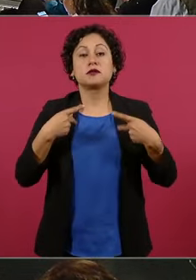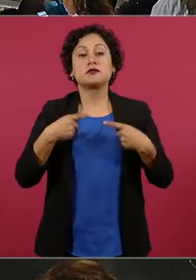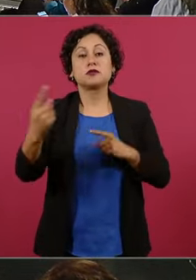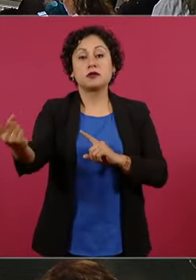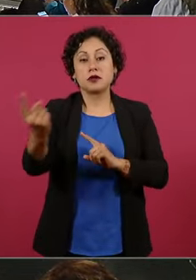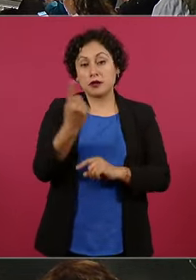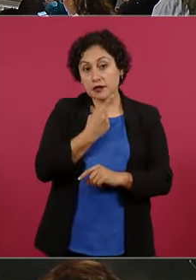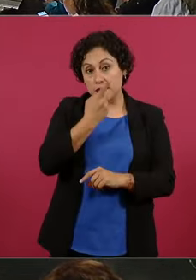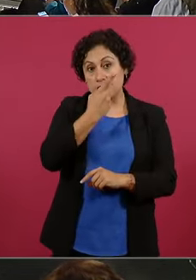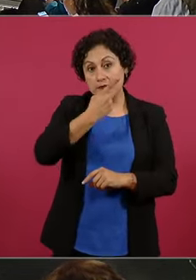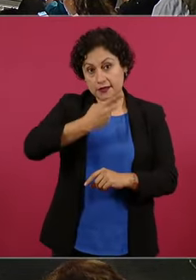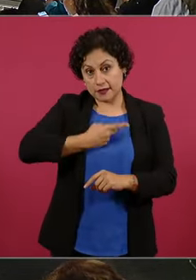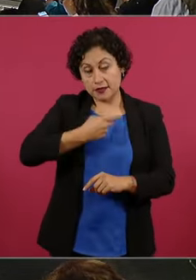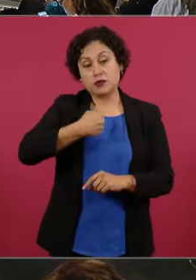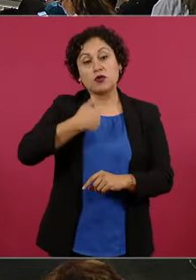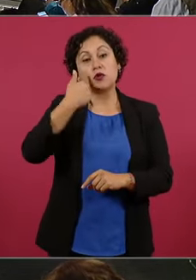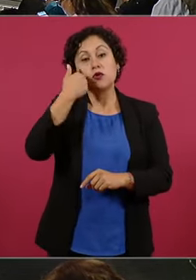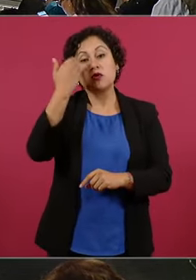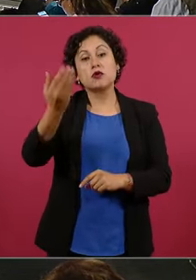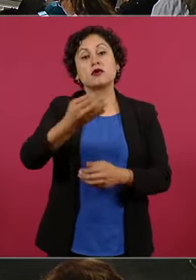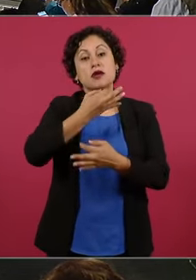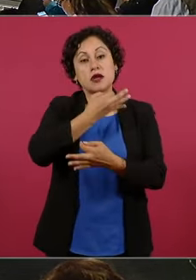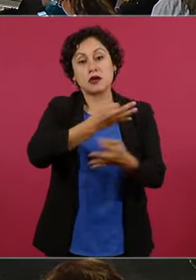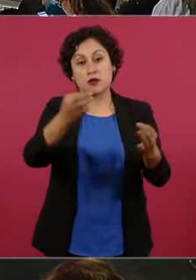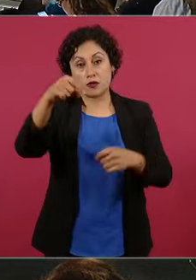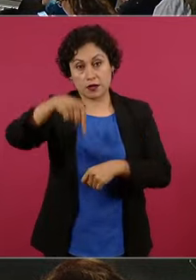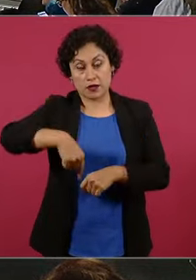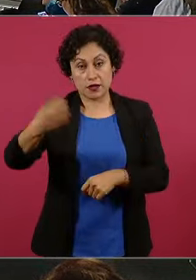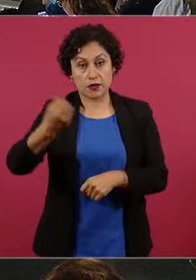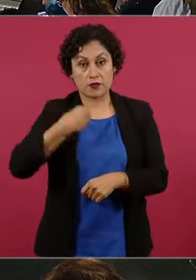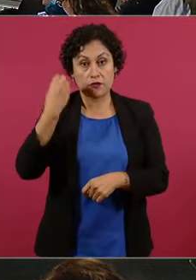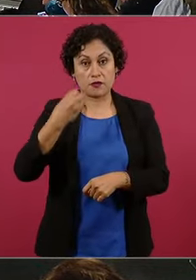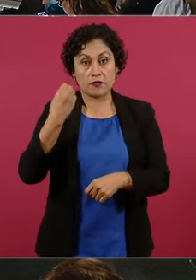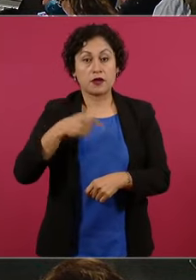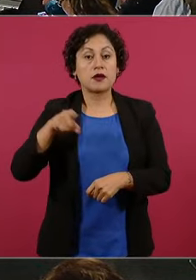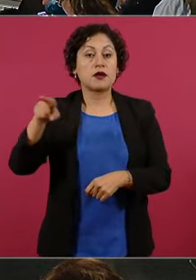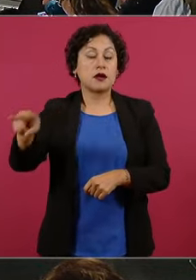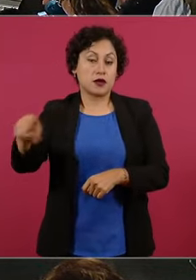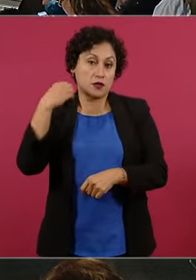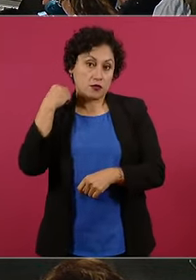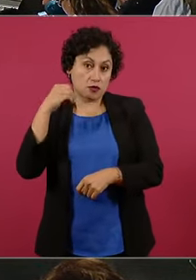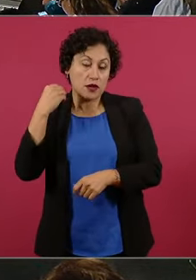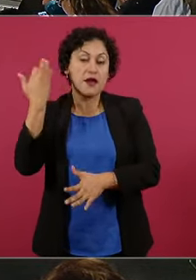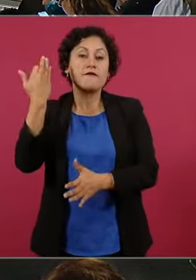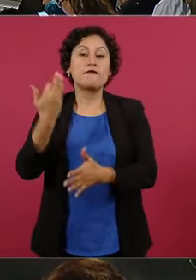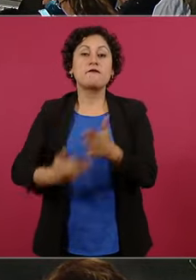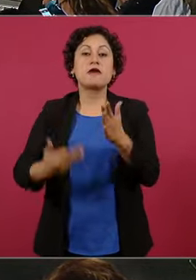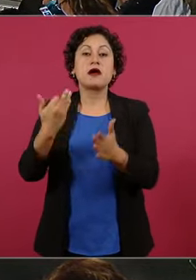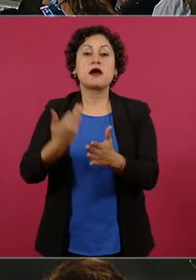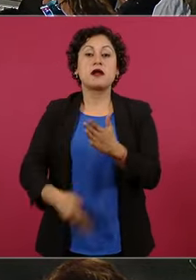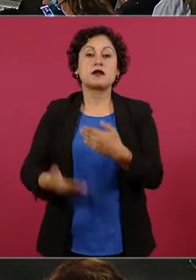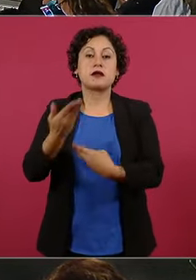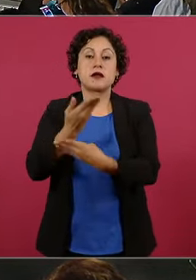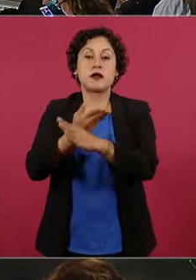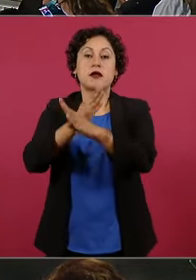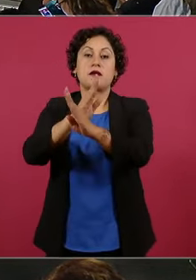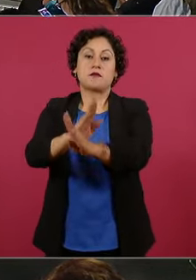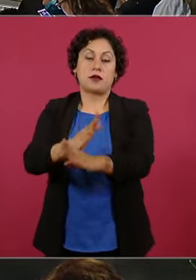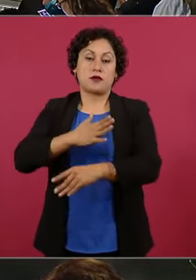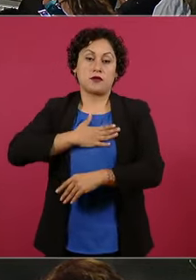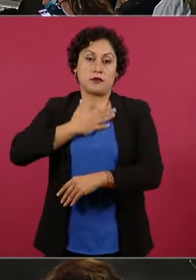enunciarlo en esta conferencia matutina. En una comunidad de Yutecoso falta terminar un banco bienestar donde la comunidad construyó un muro